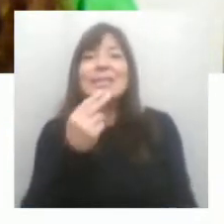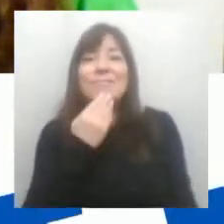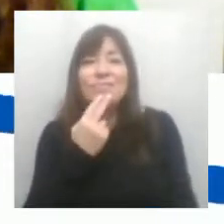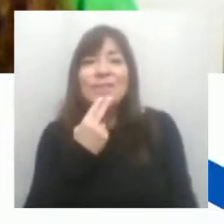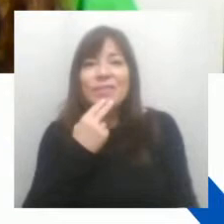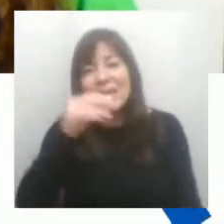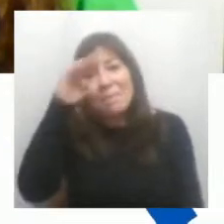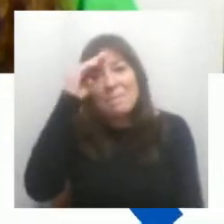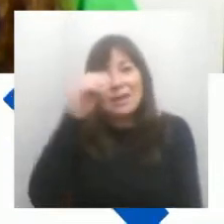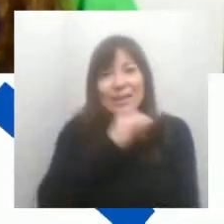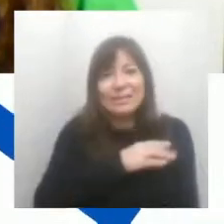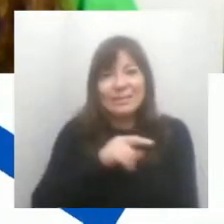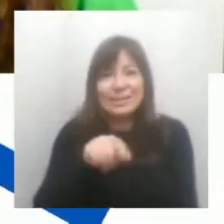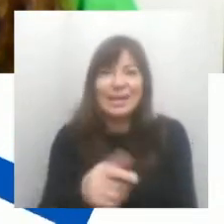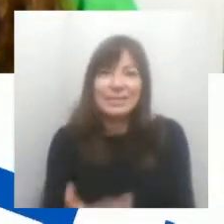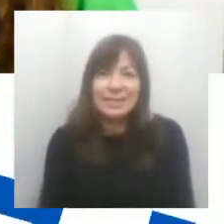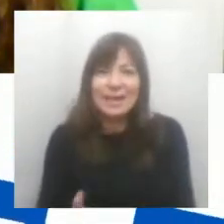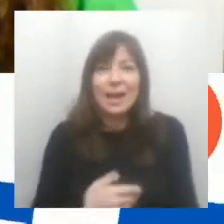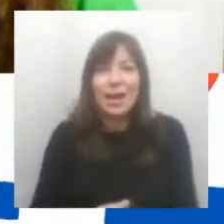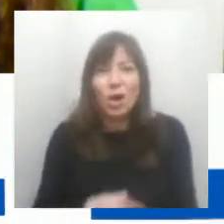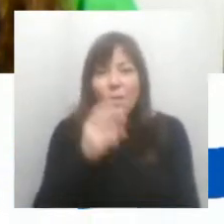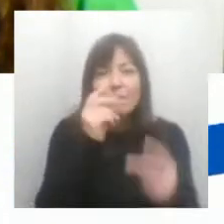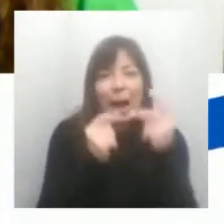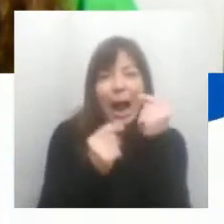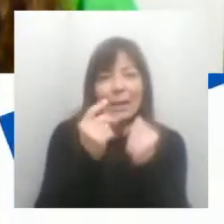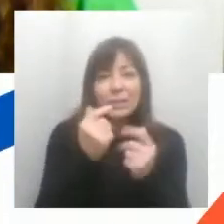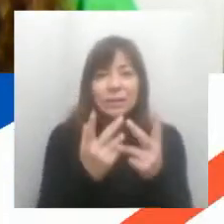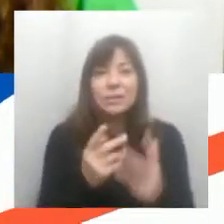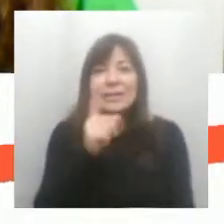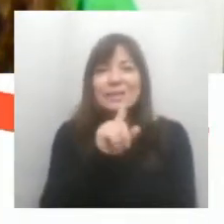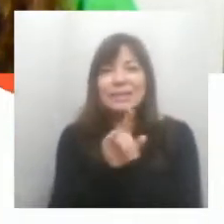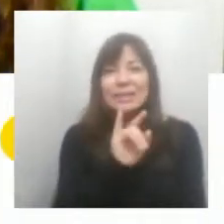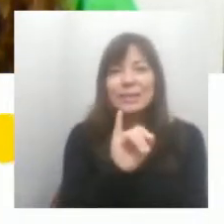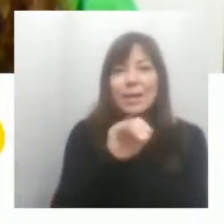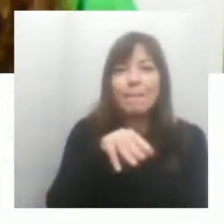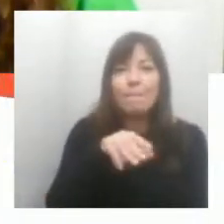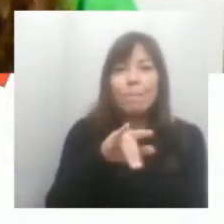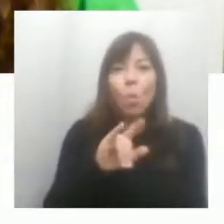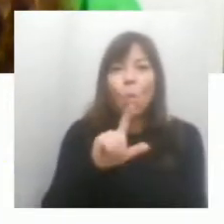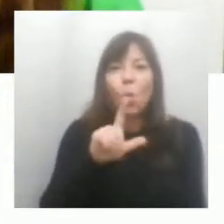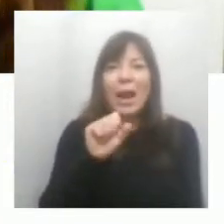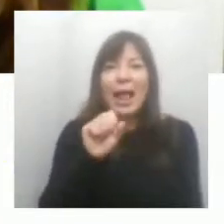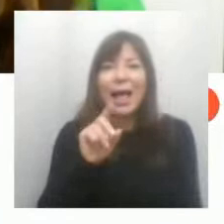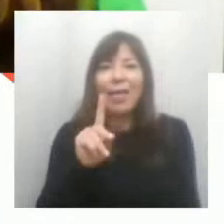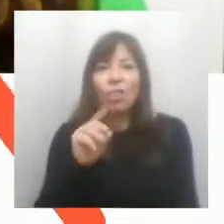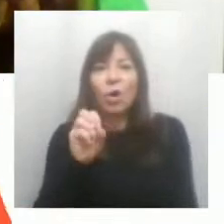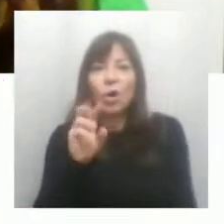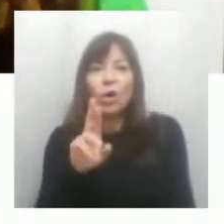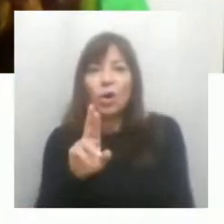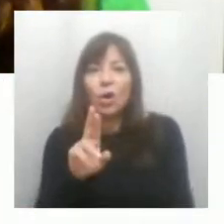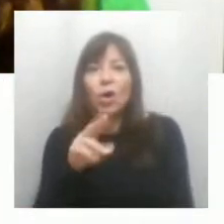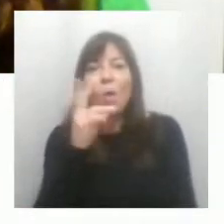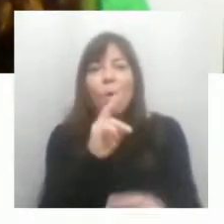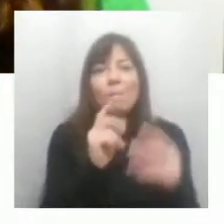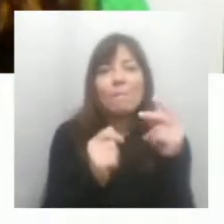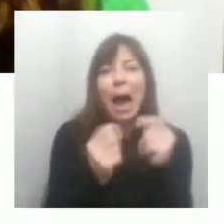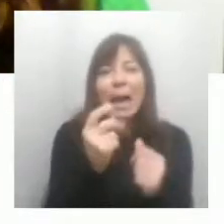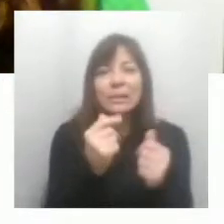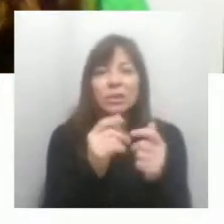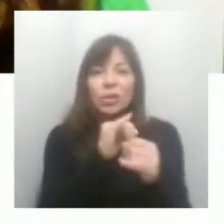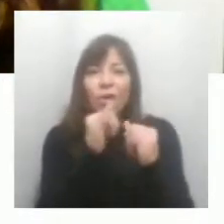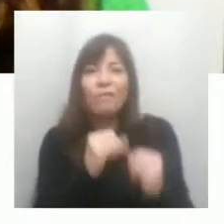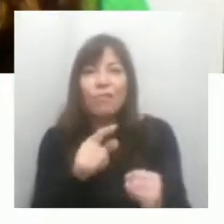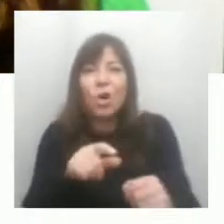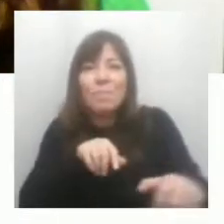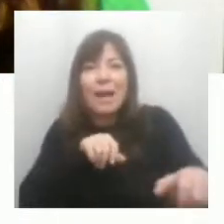y específicamente en este simulador. Entonces, esta casa, ¿ya? Que es muy, muy atractiva, es un